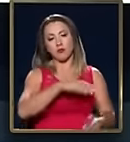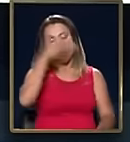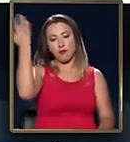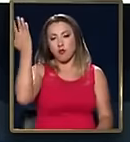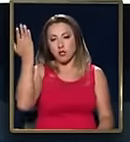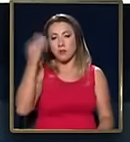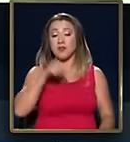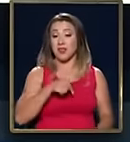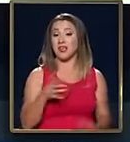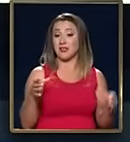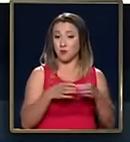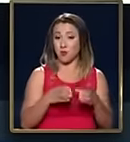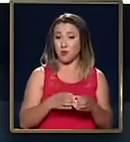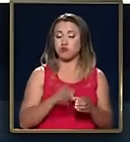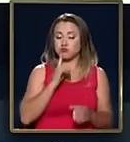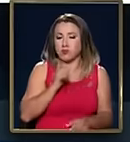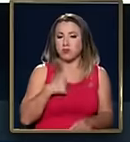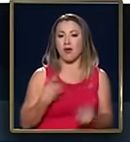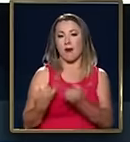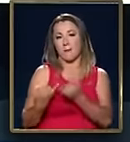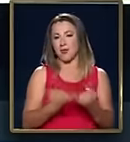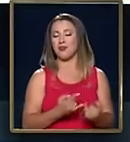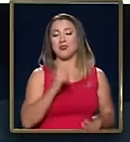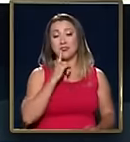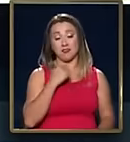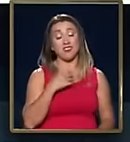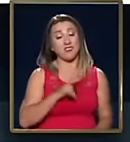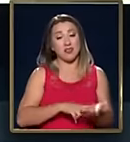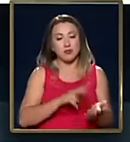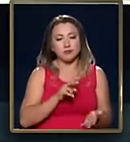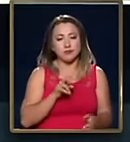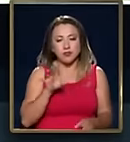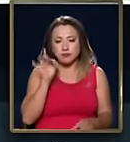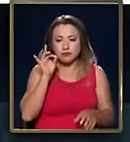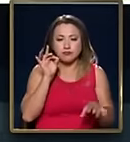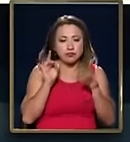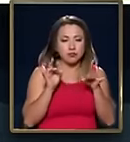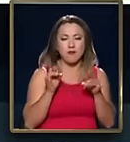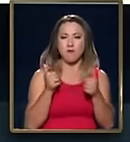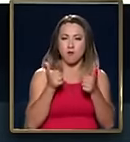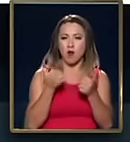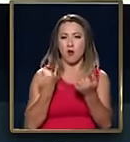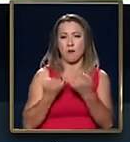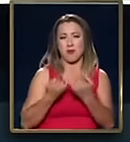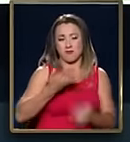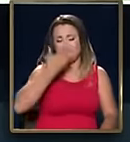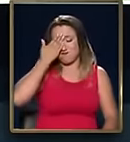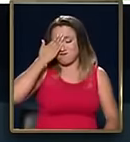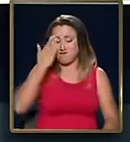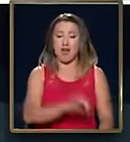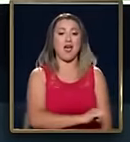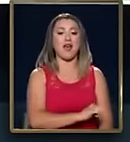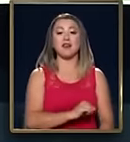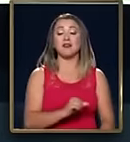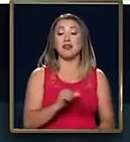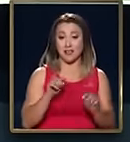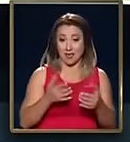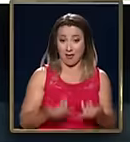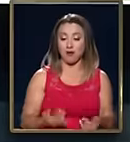Y en este grupo selecto que tengo yo de amigos, porque tengo un ojo para elegir amigos, weón, soy amigo del que hoy en